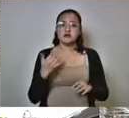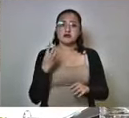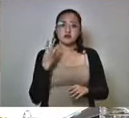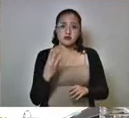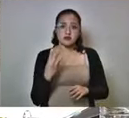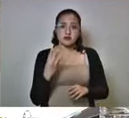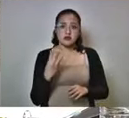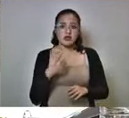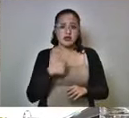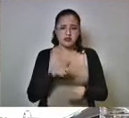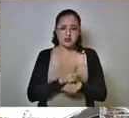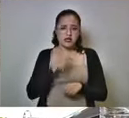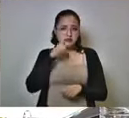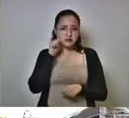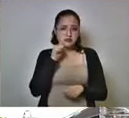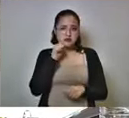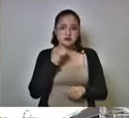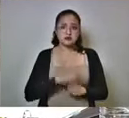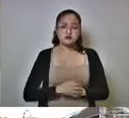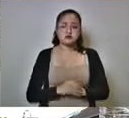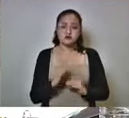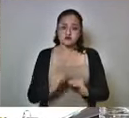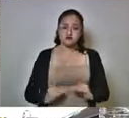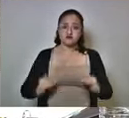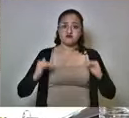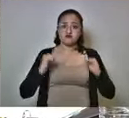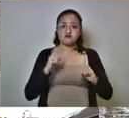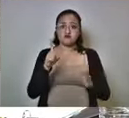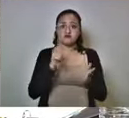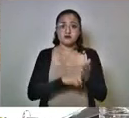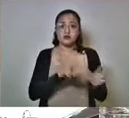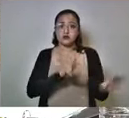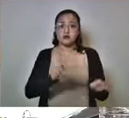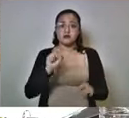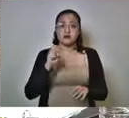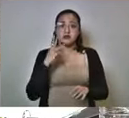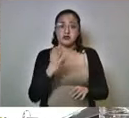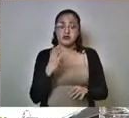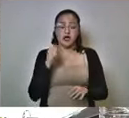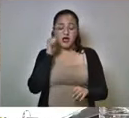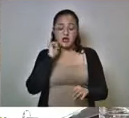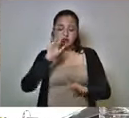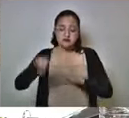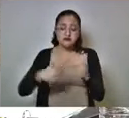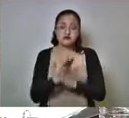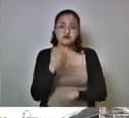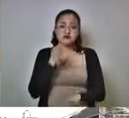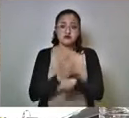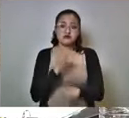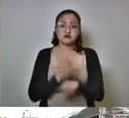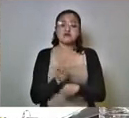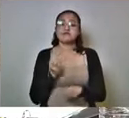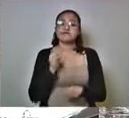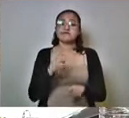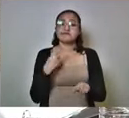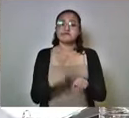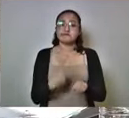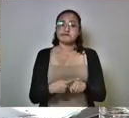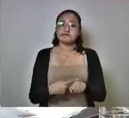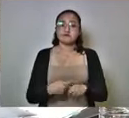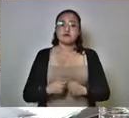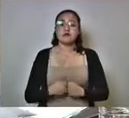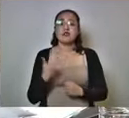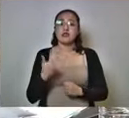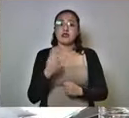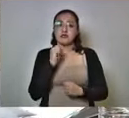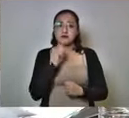853. El día de ayer, sube 1.223 de ayer para hoy, casos positivos, y